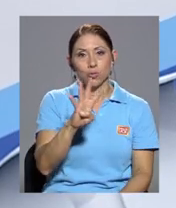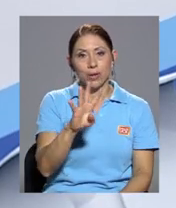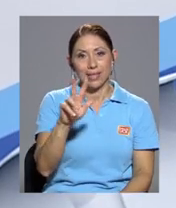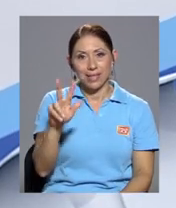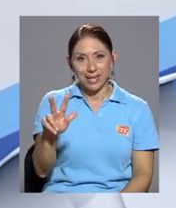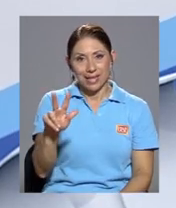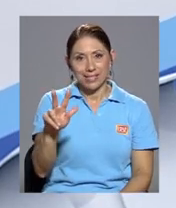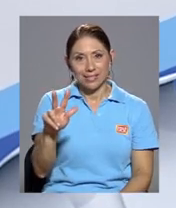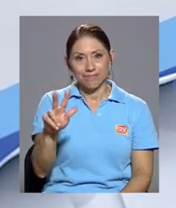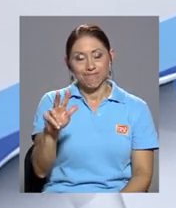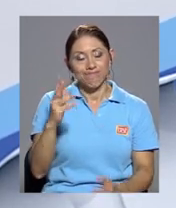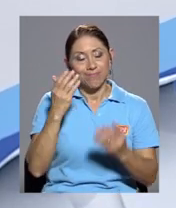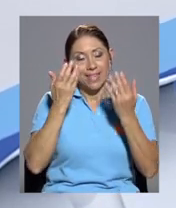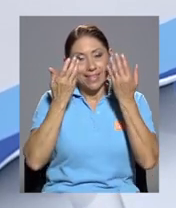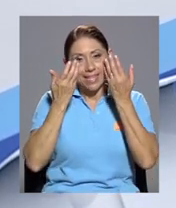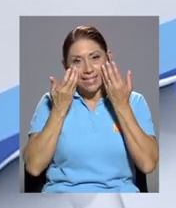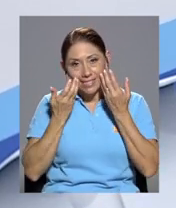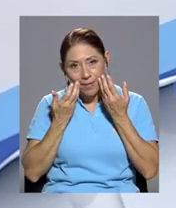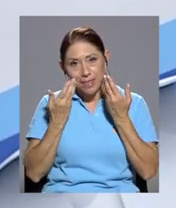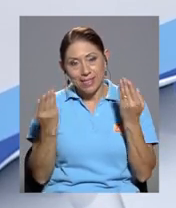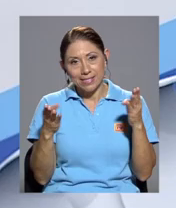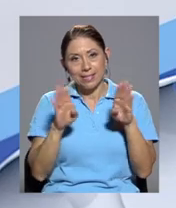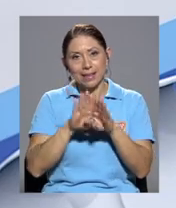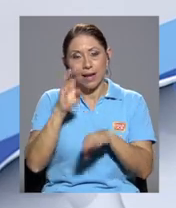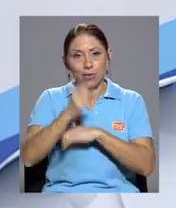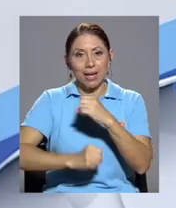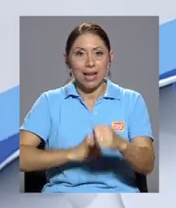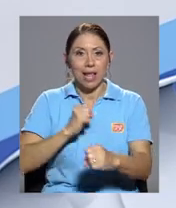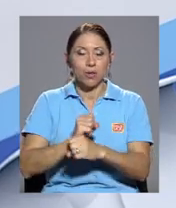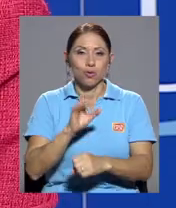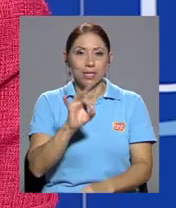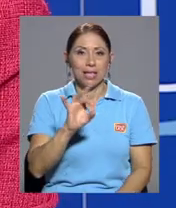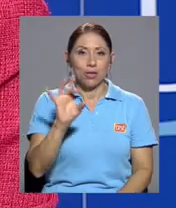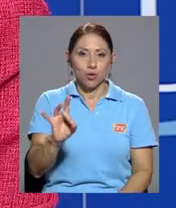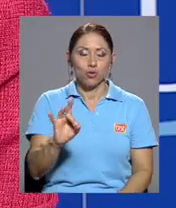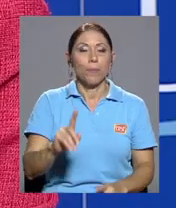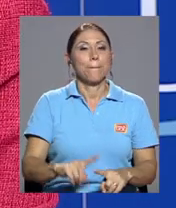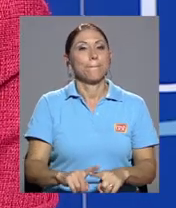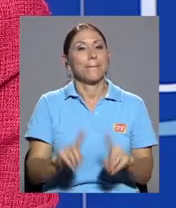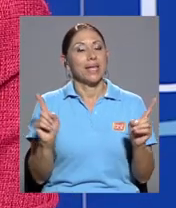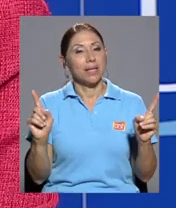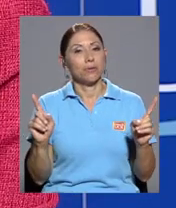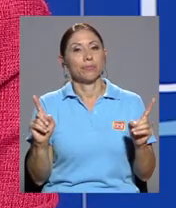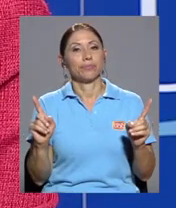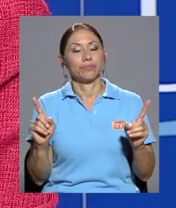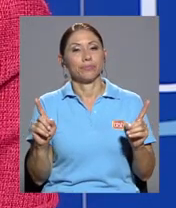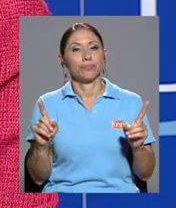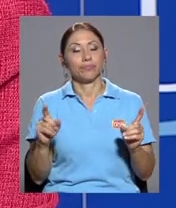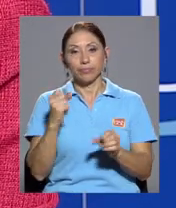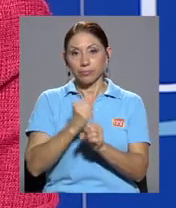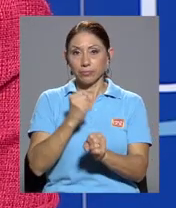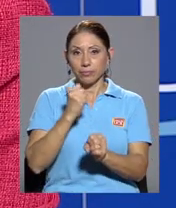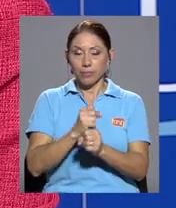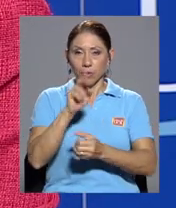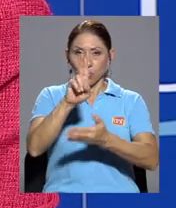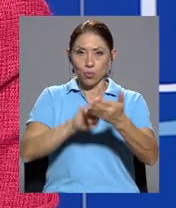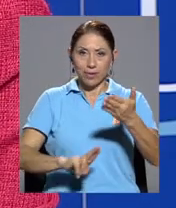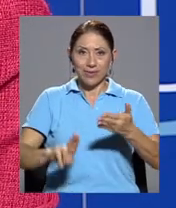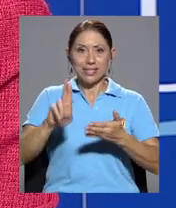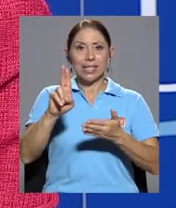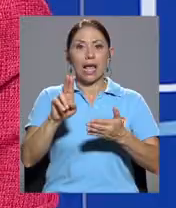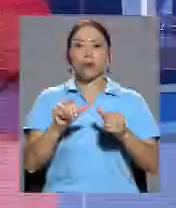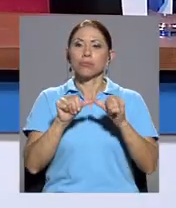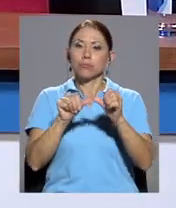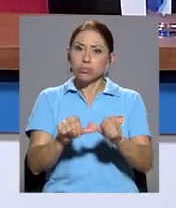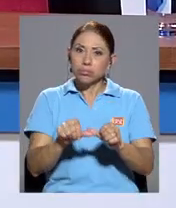y tristemente cerrada en el año 88 pero el quehacer universitario quedó